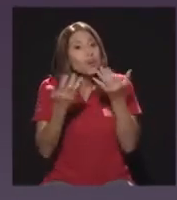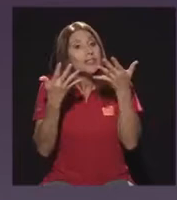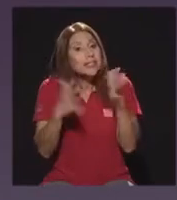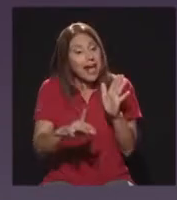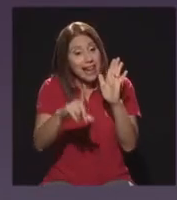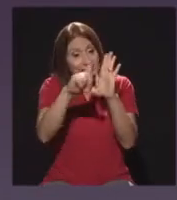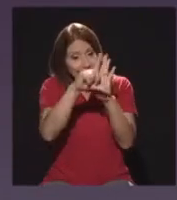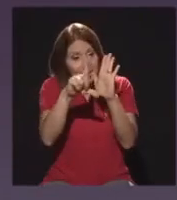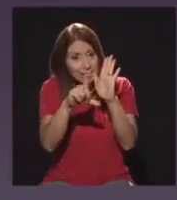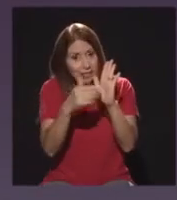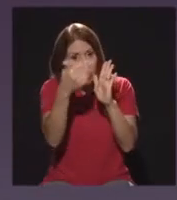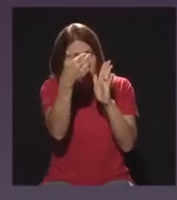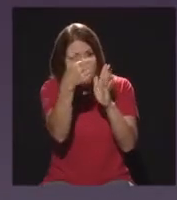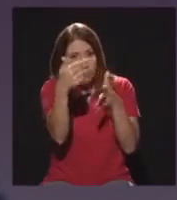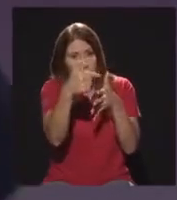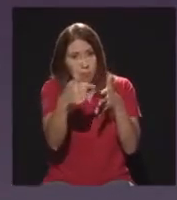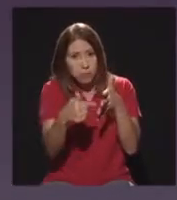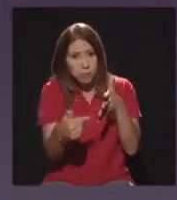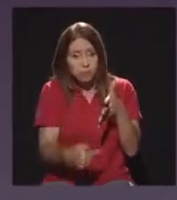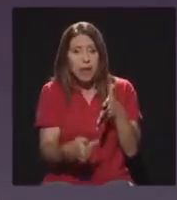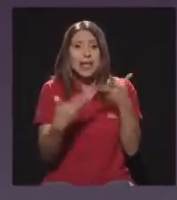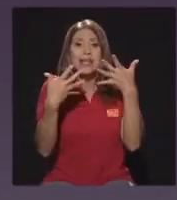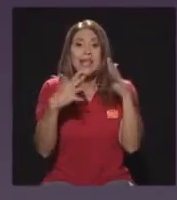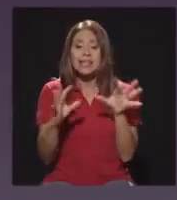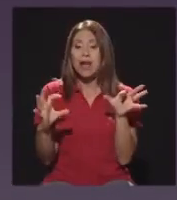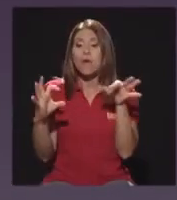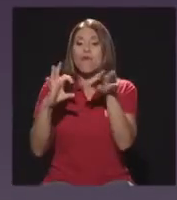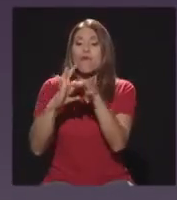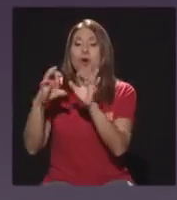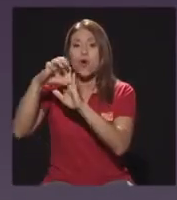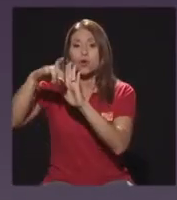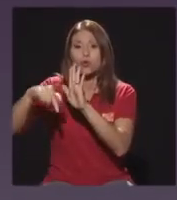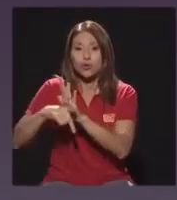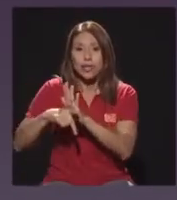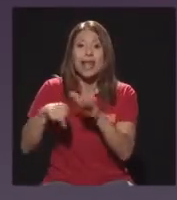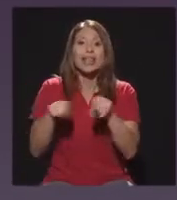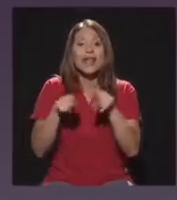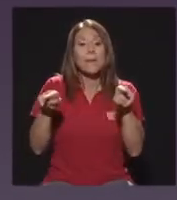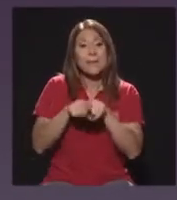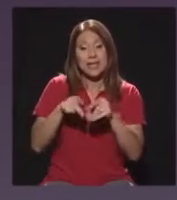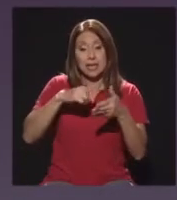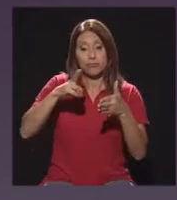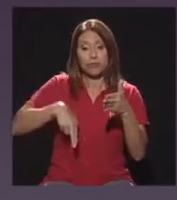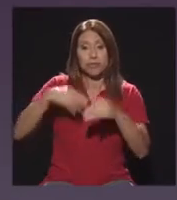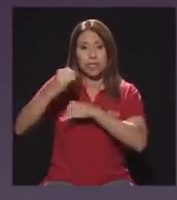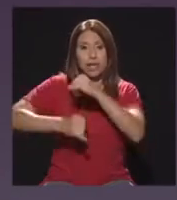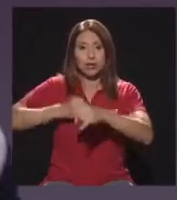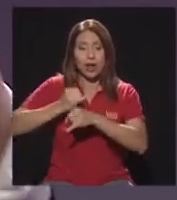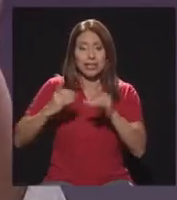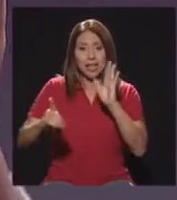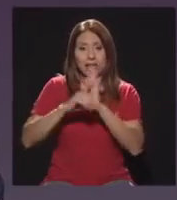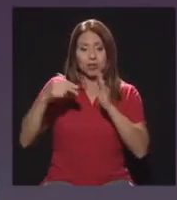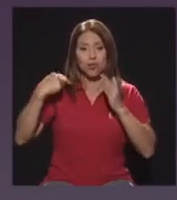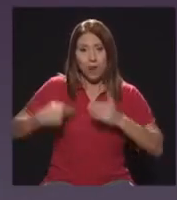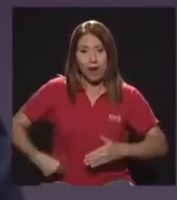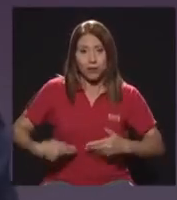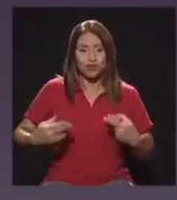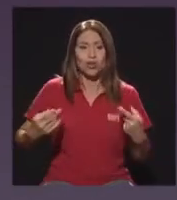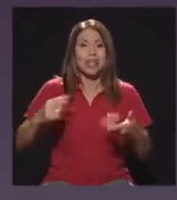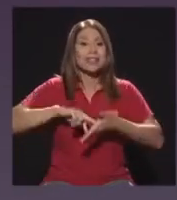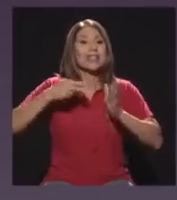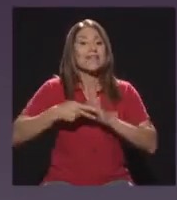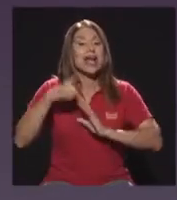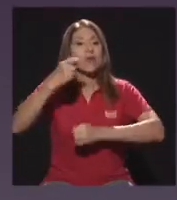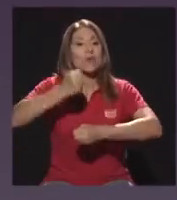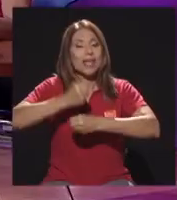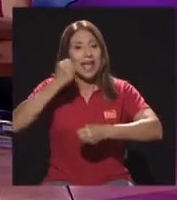aterricen la constitución y de alguna manera también en sus instrumentos internacionales de derechos humanos pues entonces hay un quehacer estatal